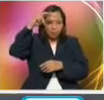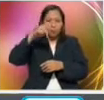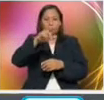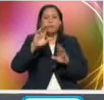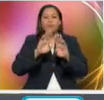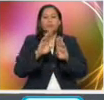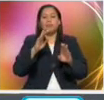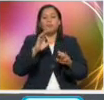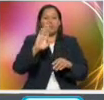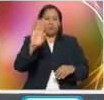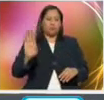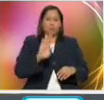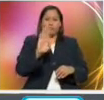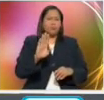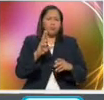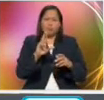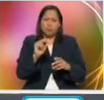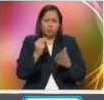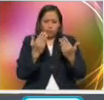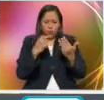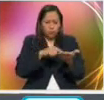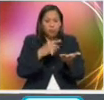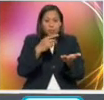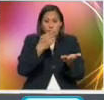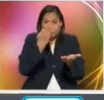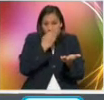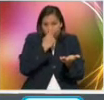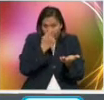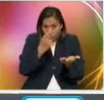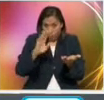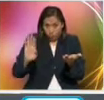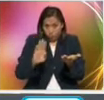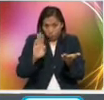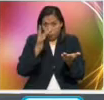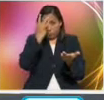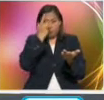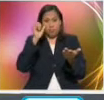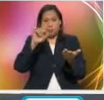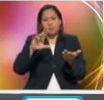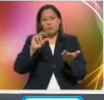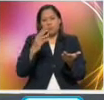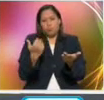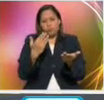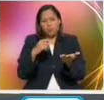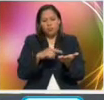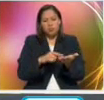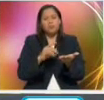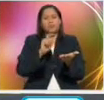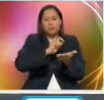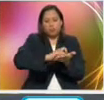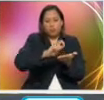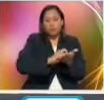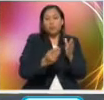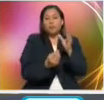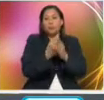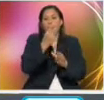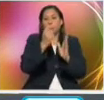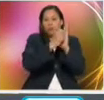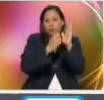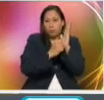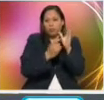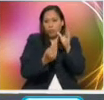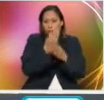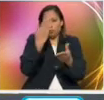los alquimistas, no, para nada. En este contexto histórico donde se desarrolla pues el Nuevo Testamento, se